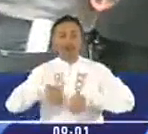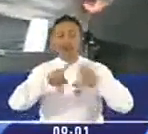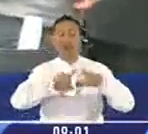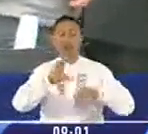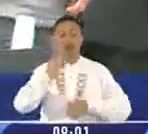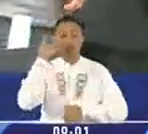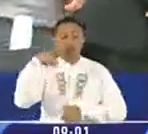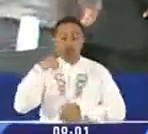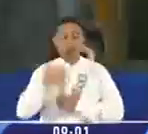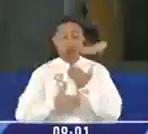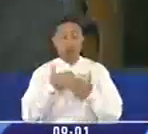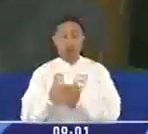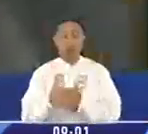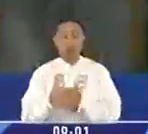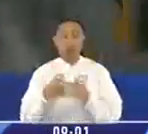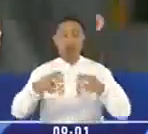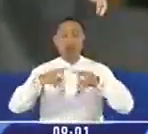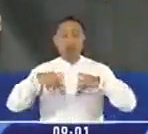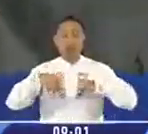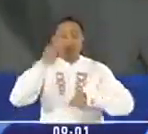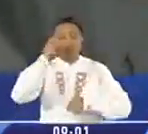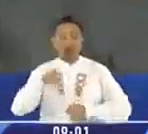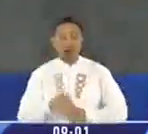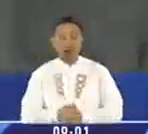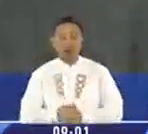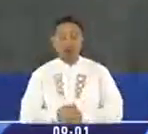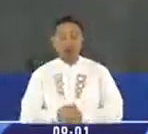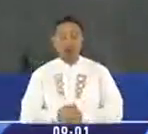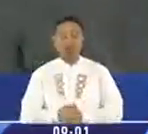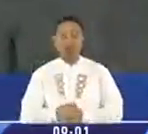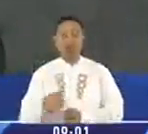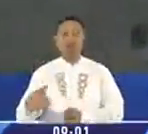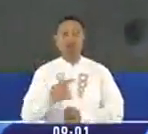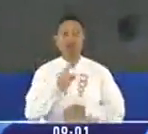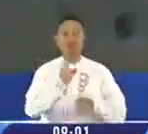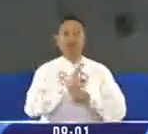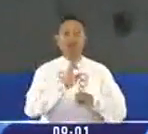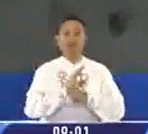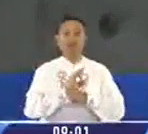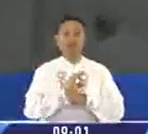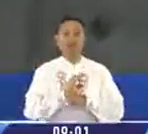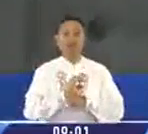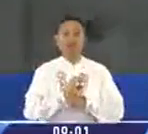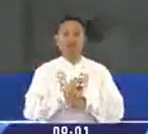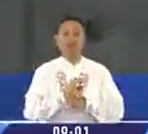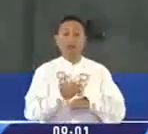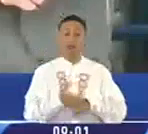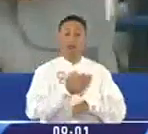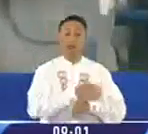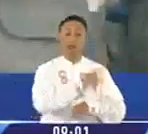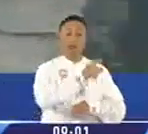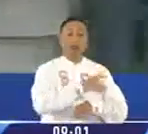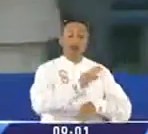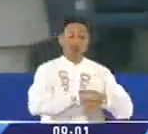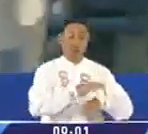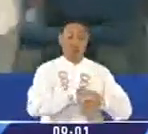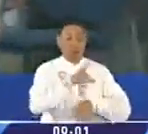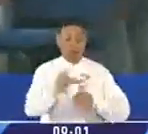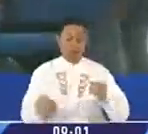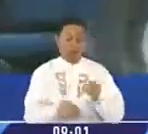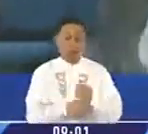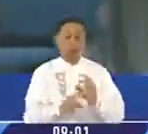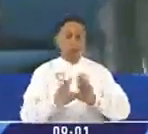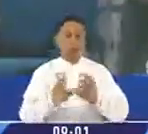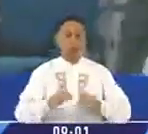días del proceso de instrucción fiscal y las versiones no se vincularían con el testimonio anticipado que ha revelado